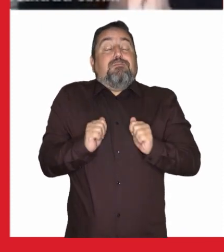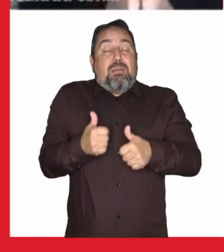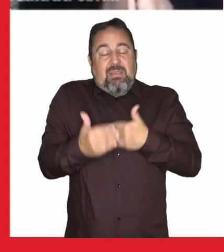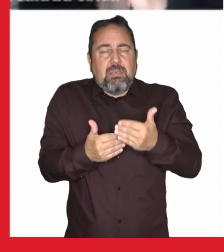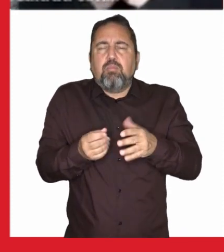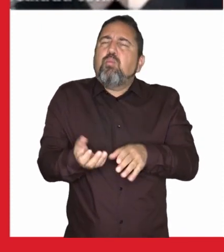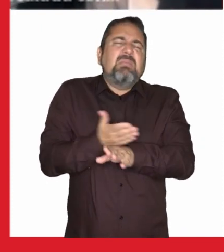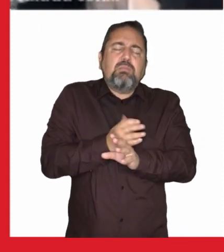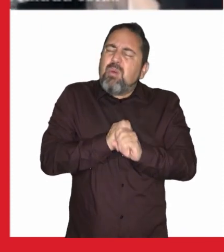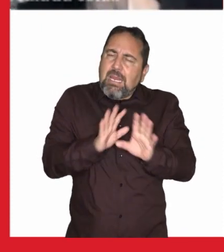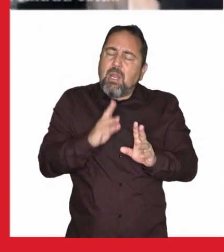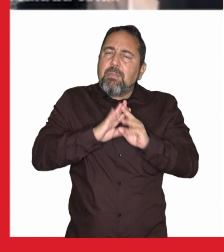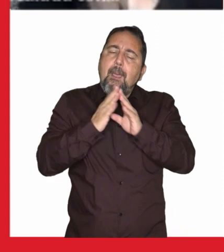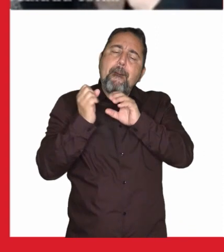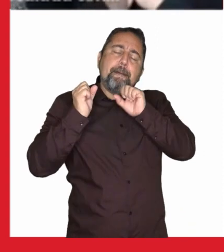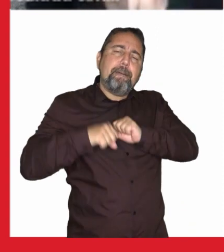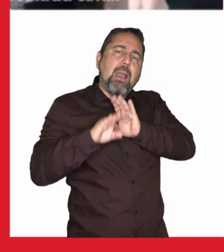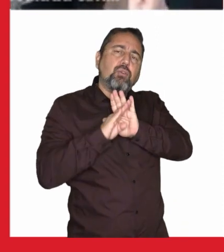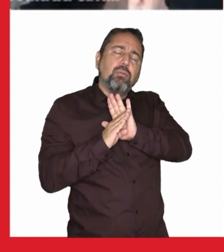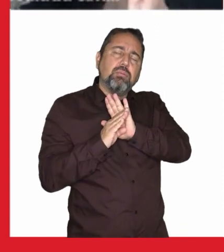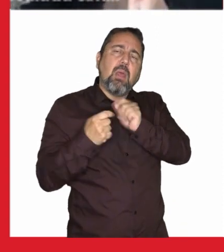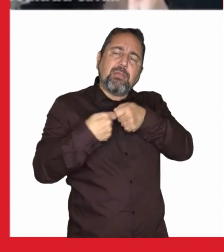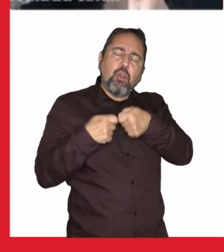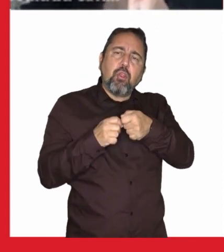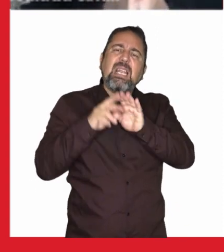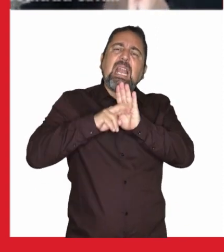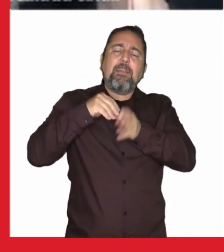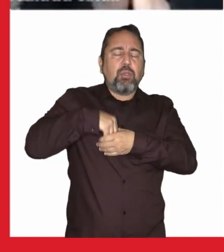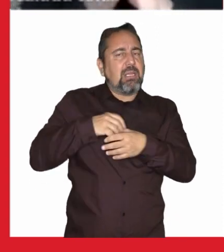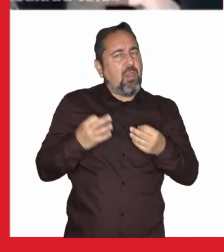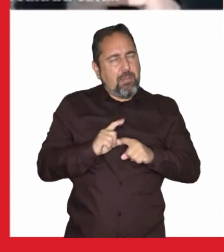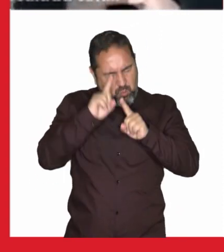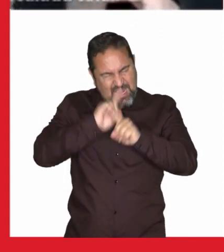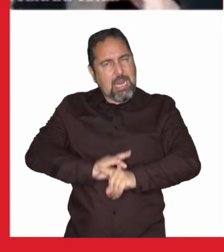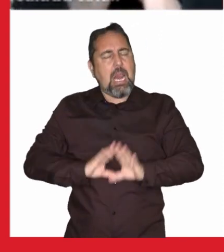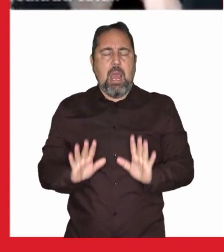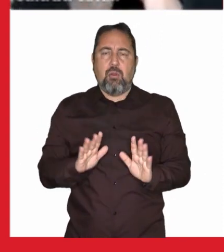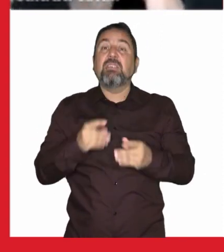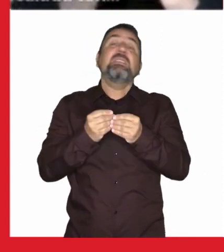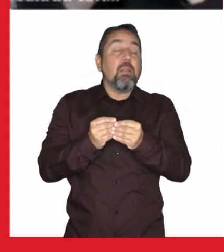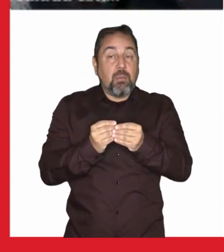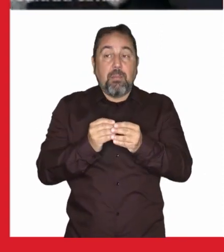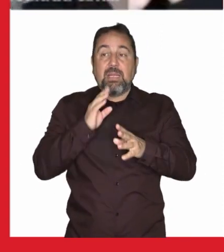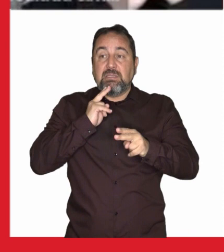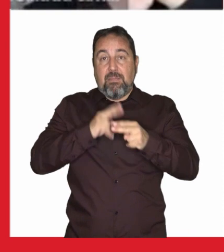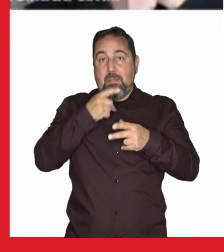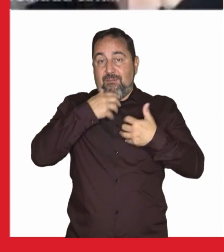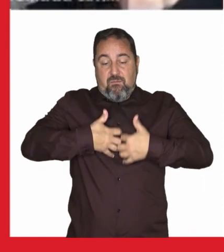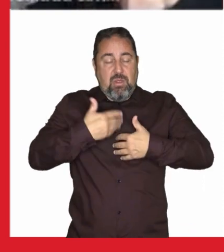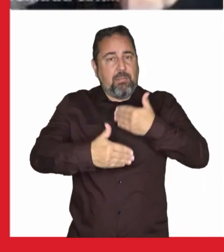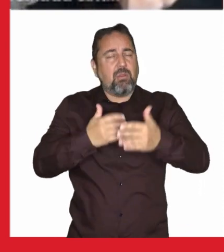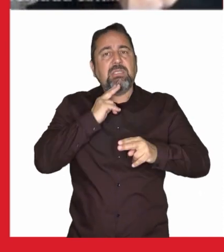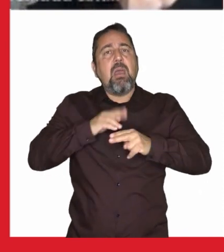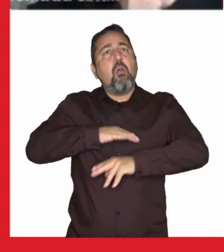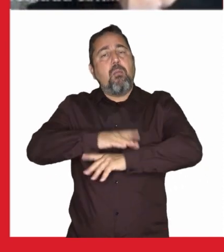claro el pacto de socios y el reglamento interno. ¿Vale? ¿Y esto para qué se hace? Esto se hace primero para facilitar